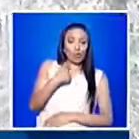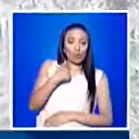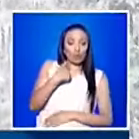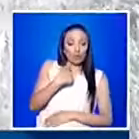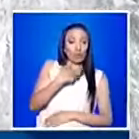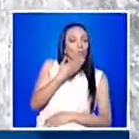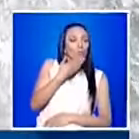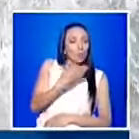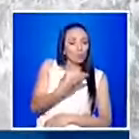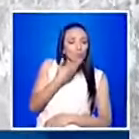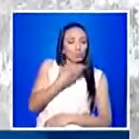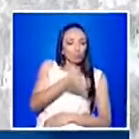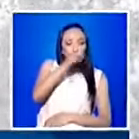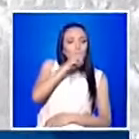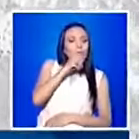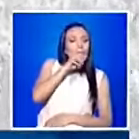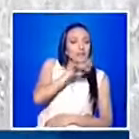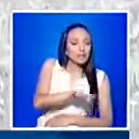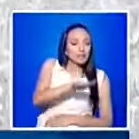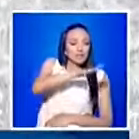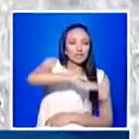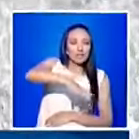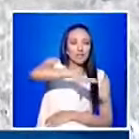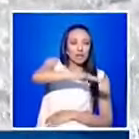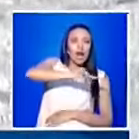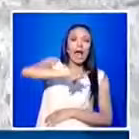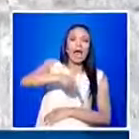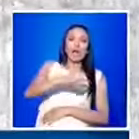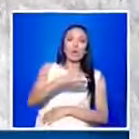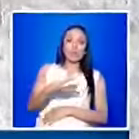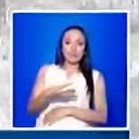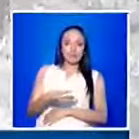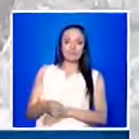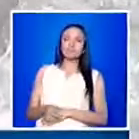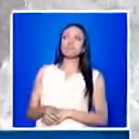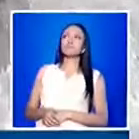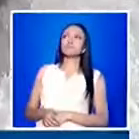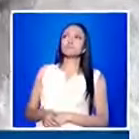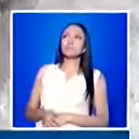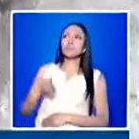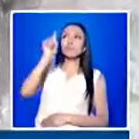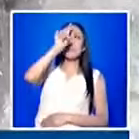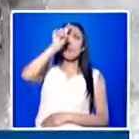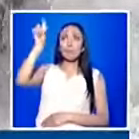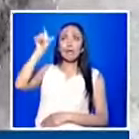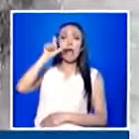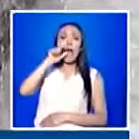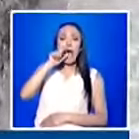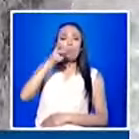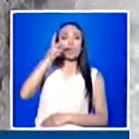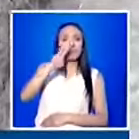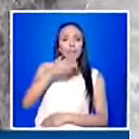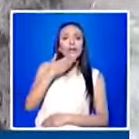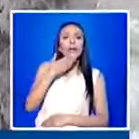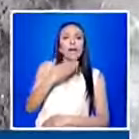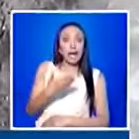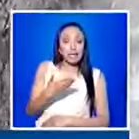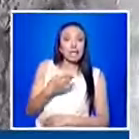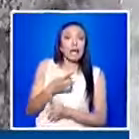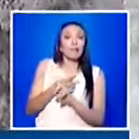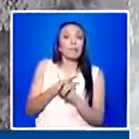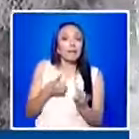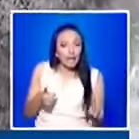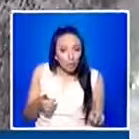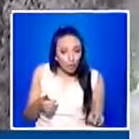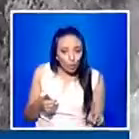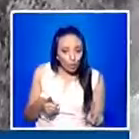doy 1000 bendiciones a todos los de Ecoavisa. Al agua potable igual, les doy un agradecimiento, pero